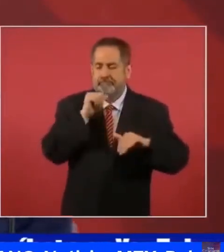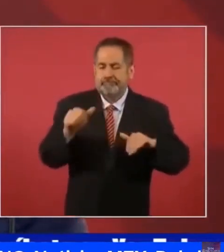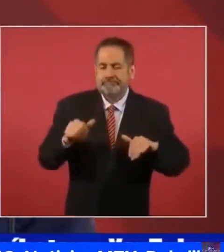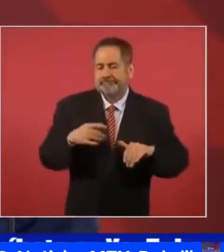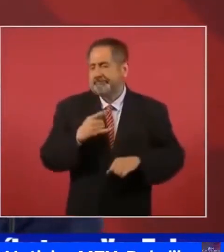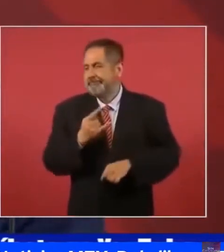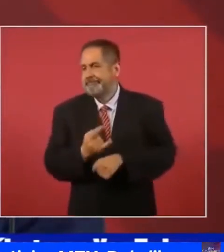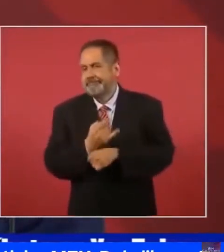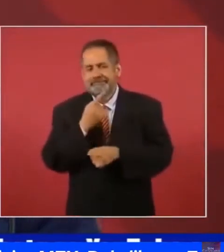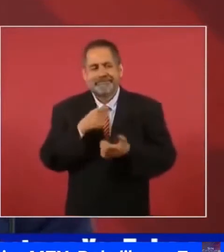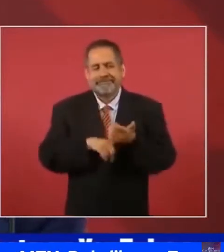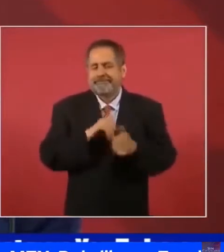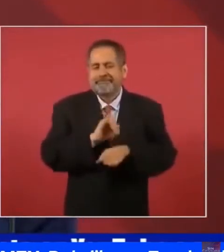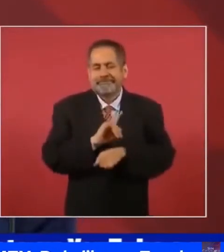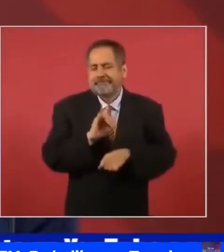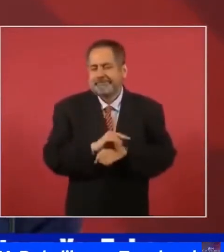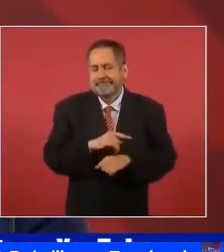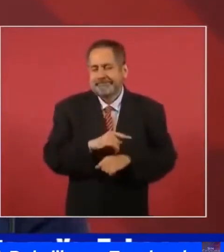a